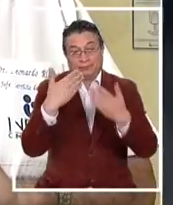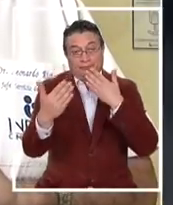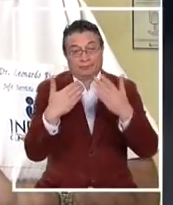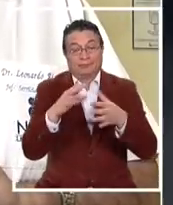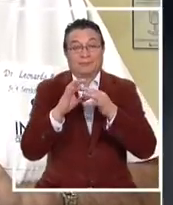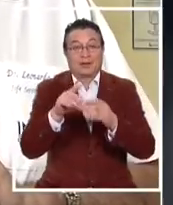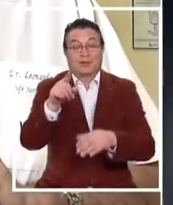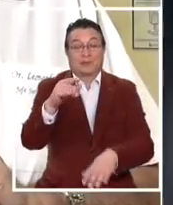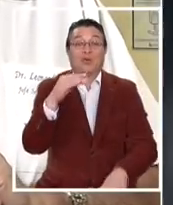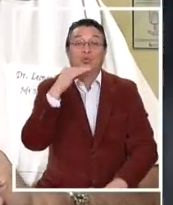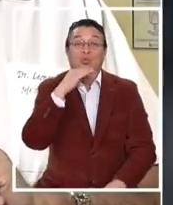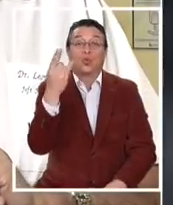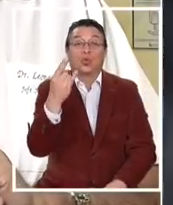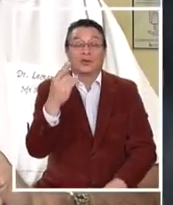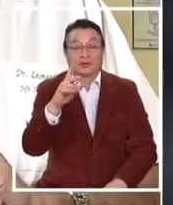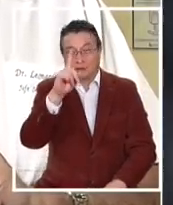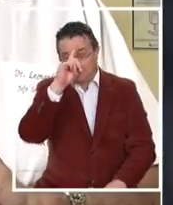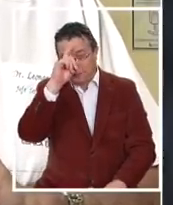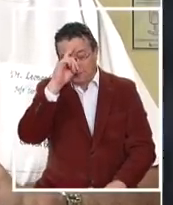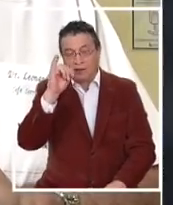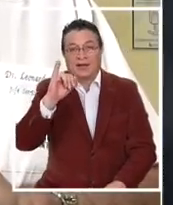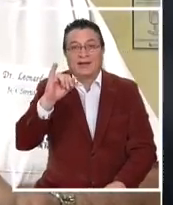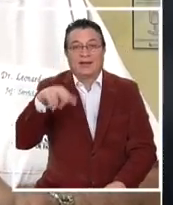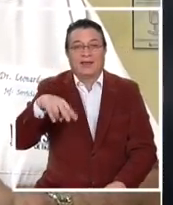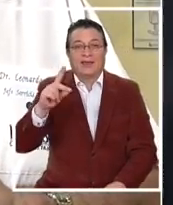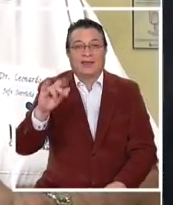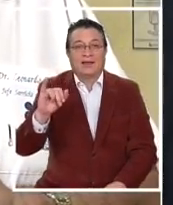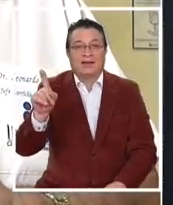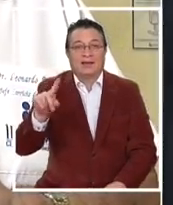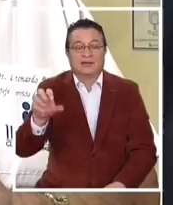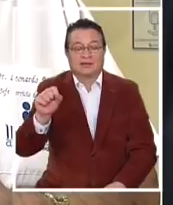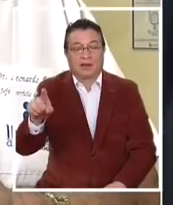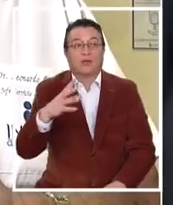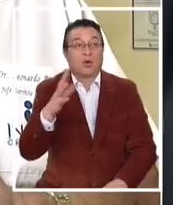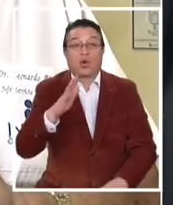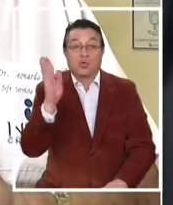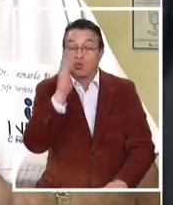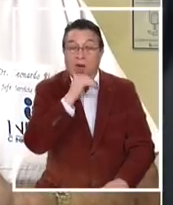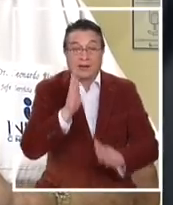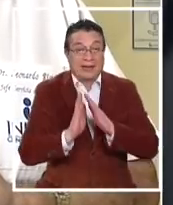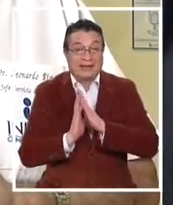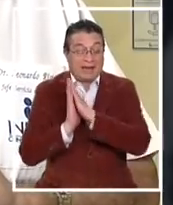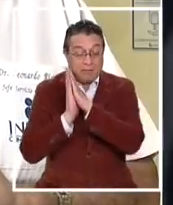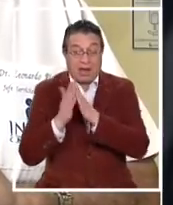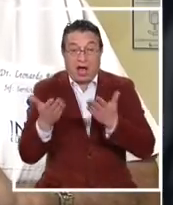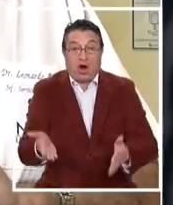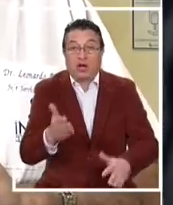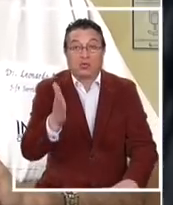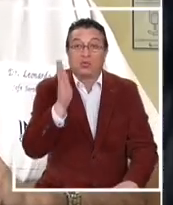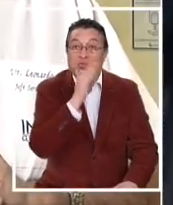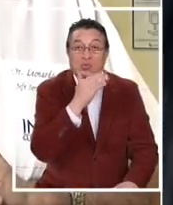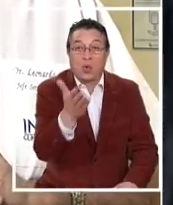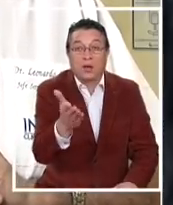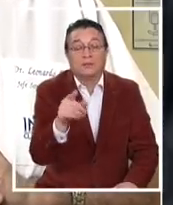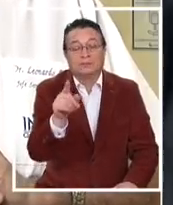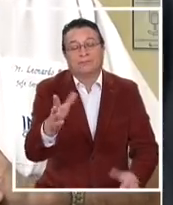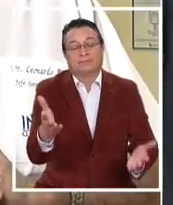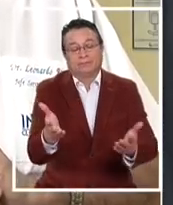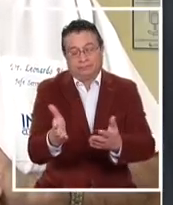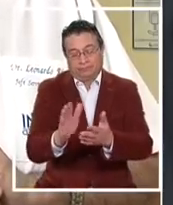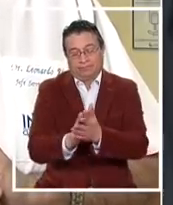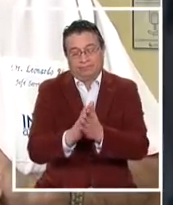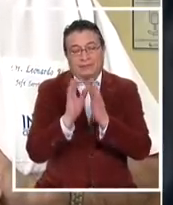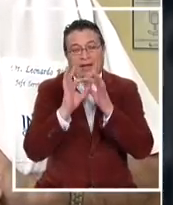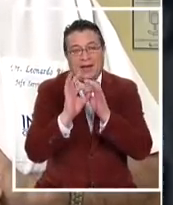allí en la urgencia de la clínica Indisa que dirige en una situación bastante extrema. Nos dice que no hay ninguna cama en este momento. Lo liberamos y le agradecemos